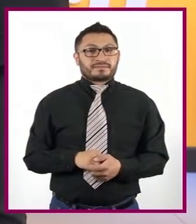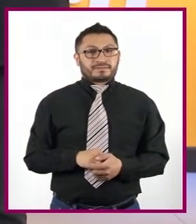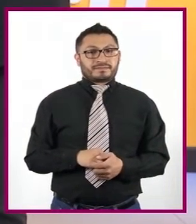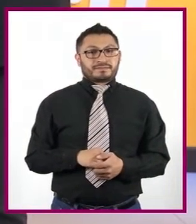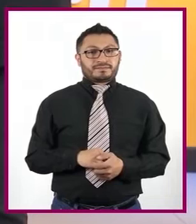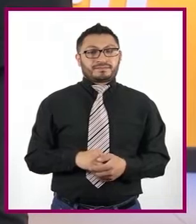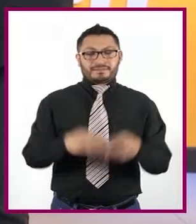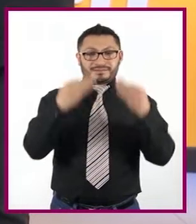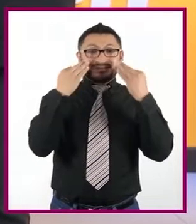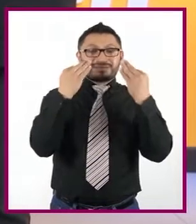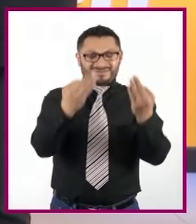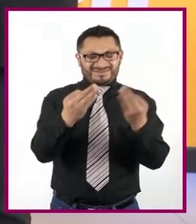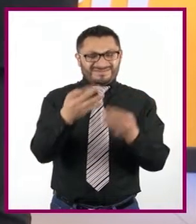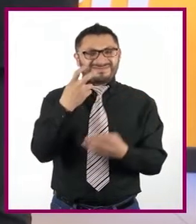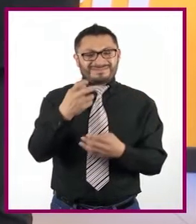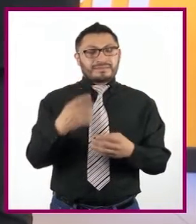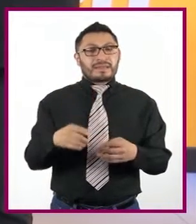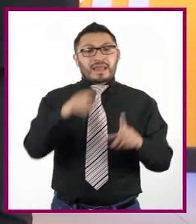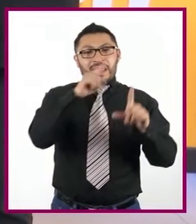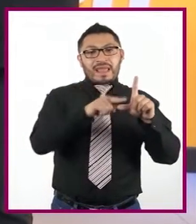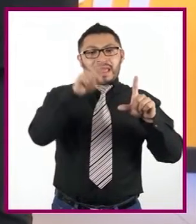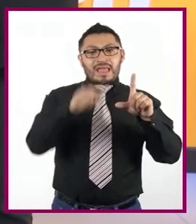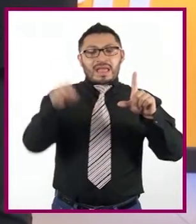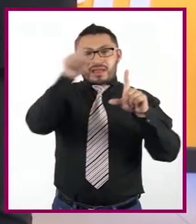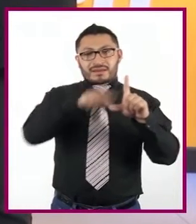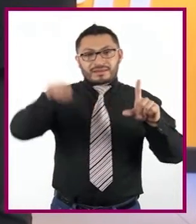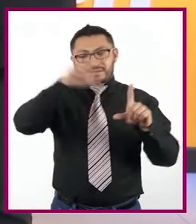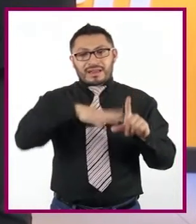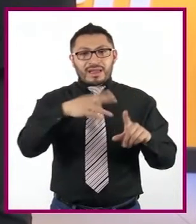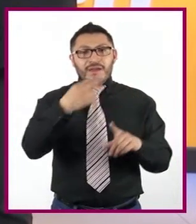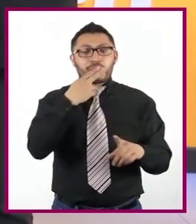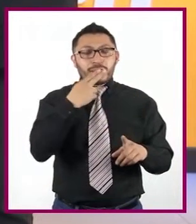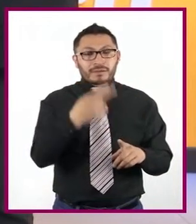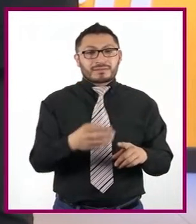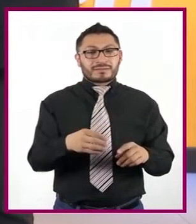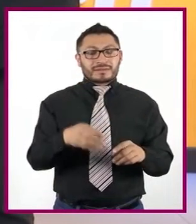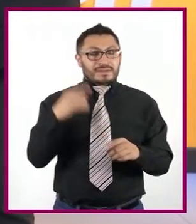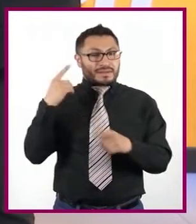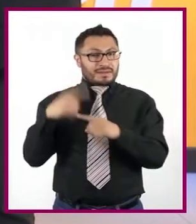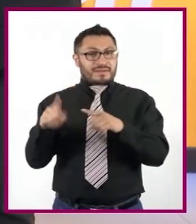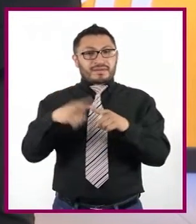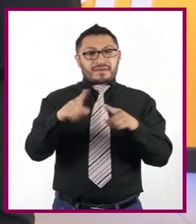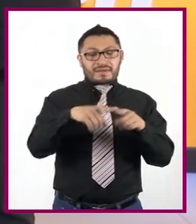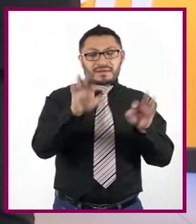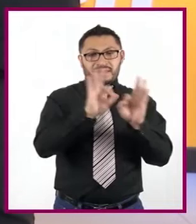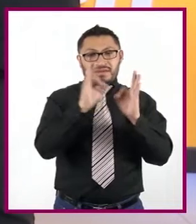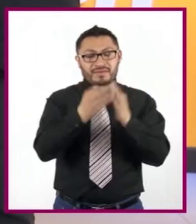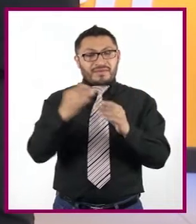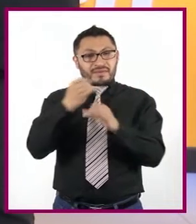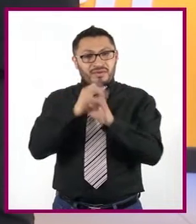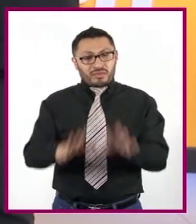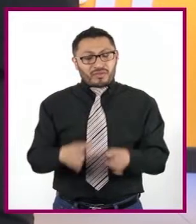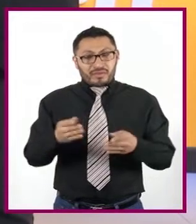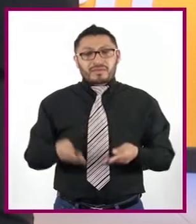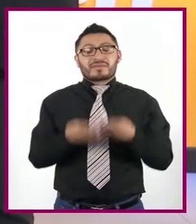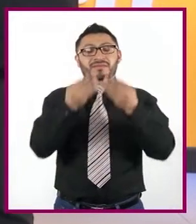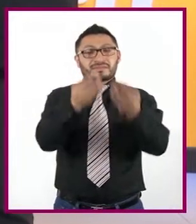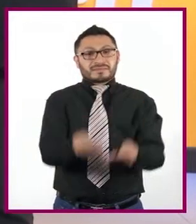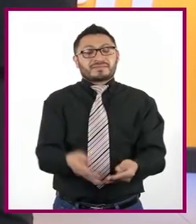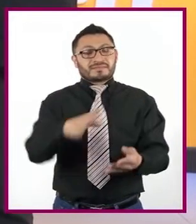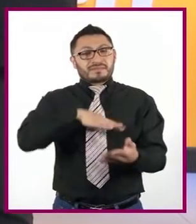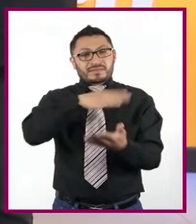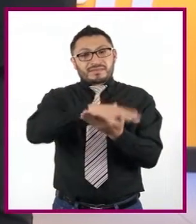Como pudieron observar, las gráficas circulares son utilizadas para comunicar información que se segmenta en porciones